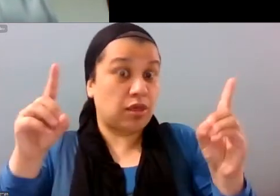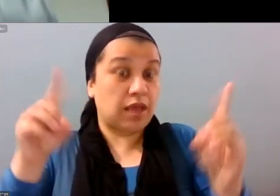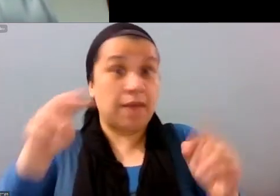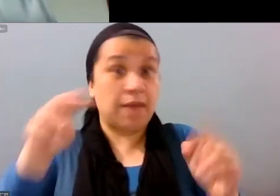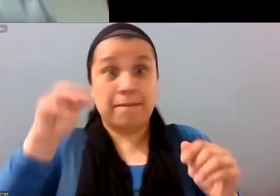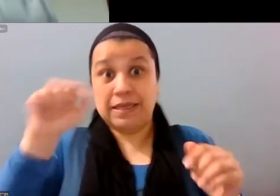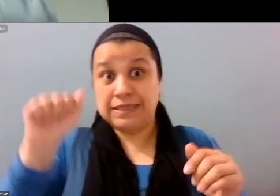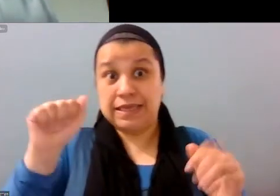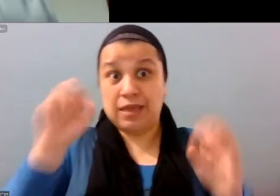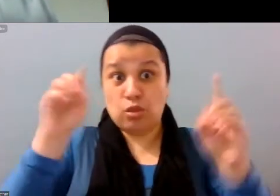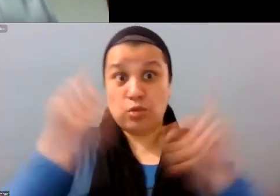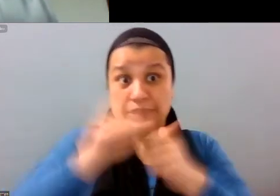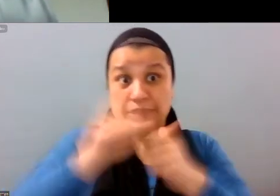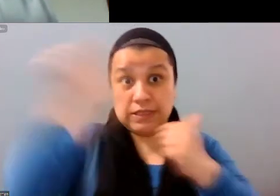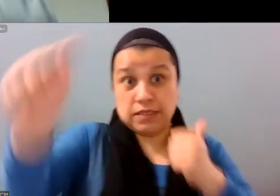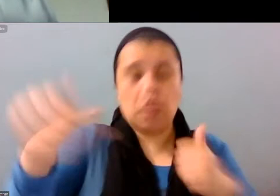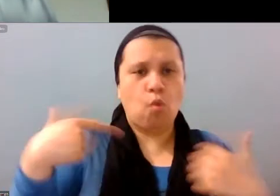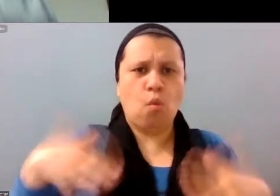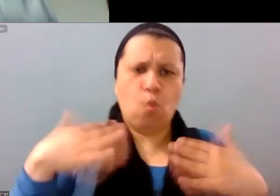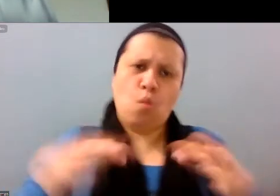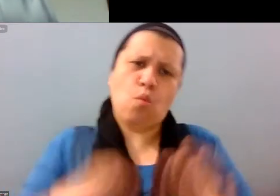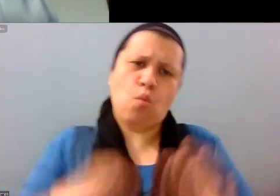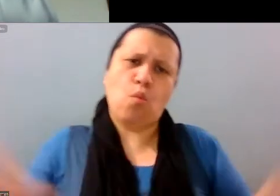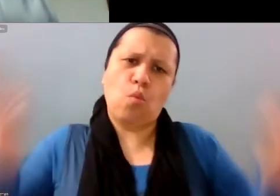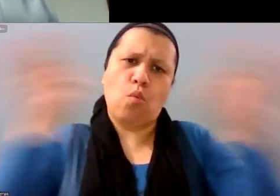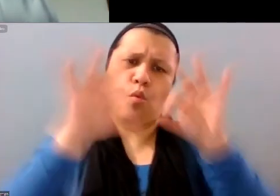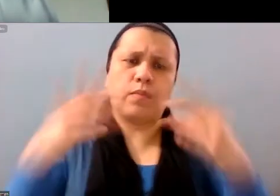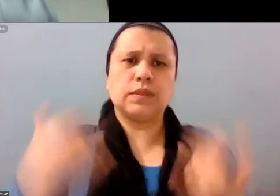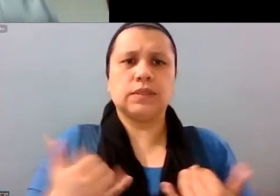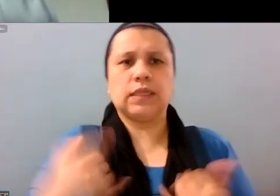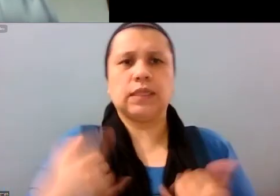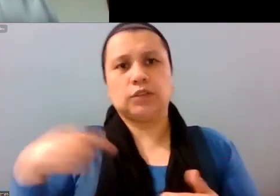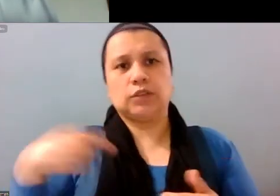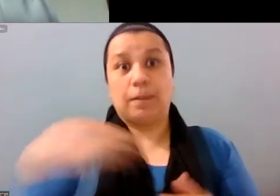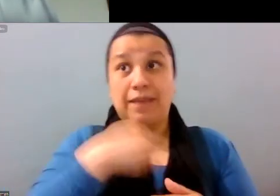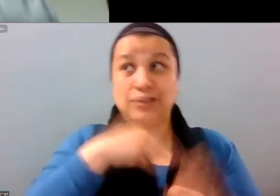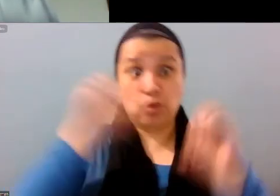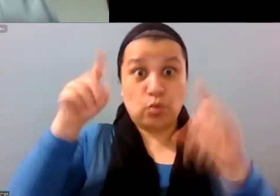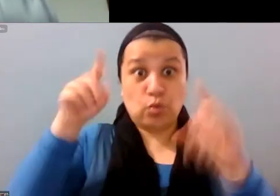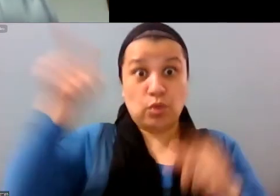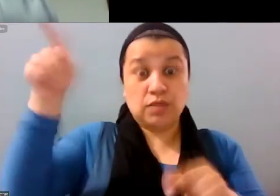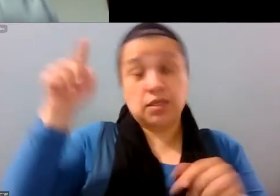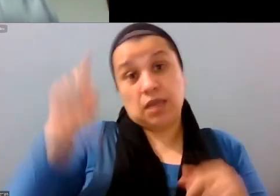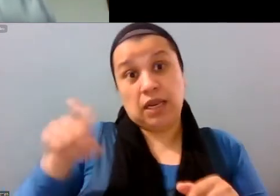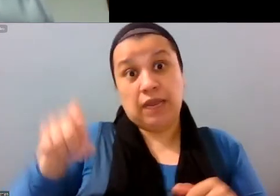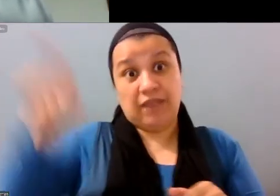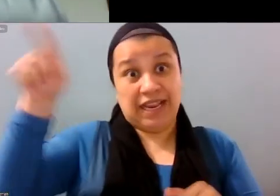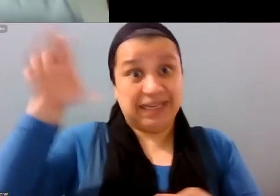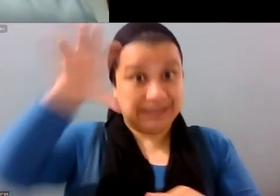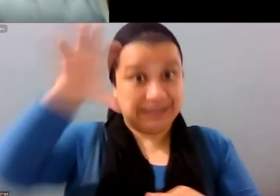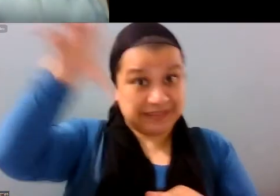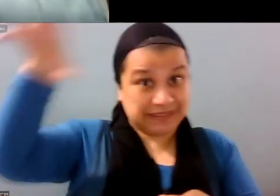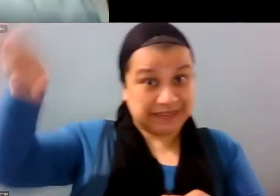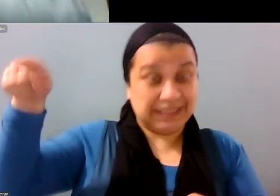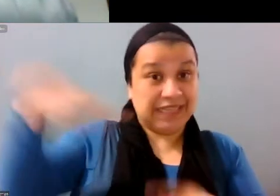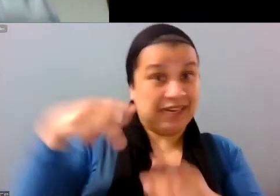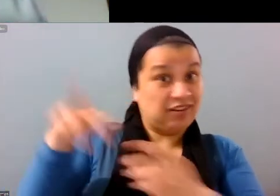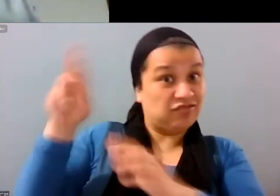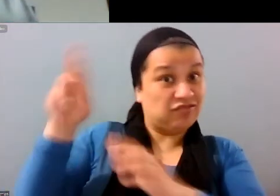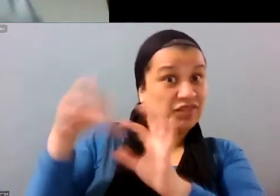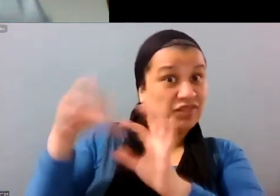pertinente para el país que cuerpos del Ministerio de Educación Pública que tienen que ver con la definición de políticas educativas que